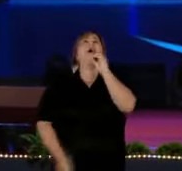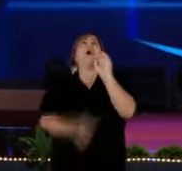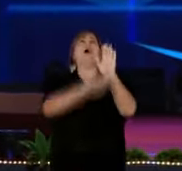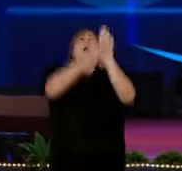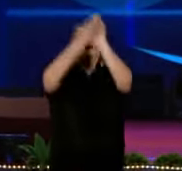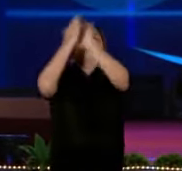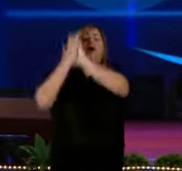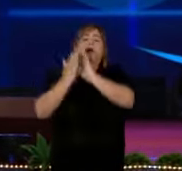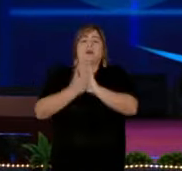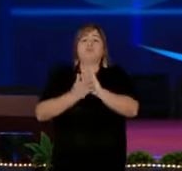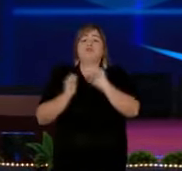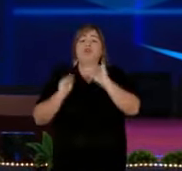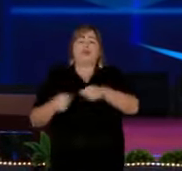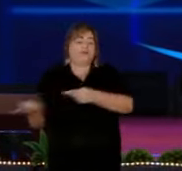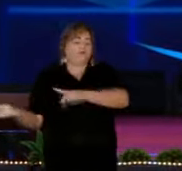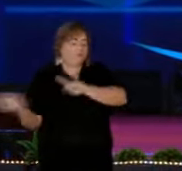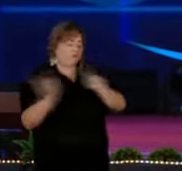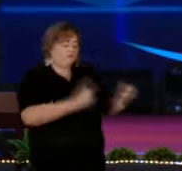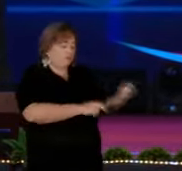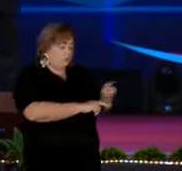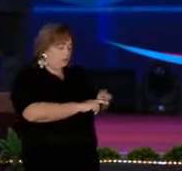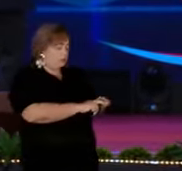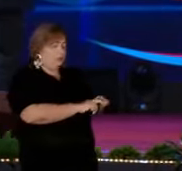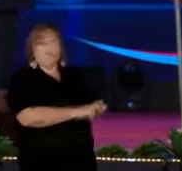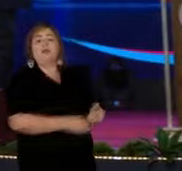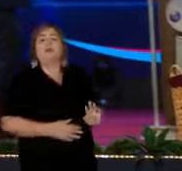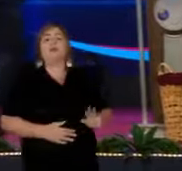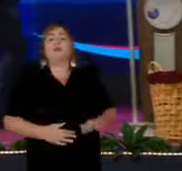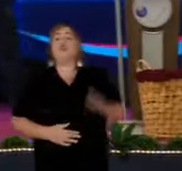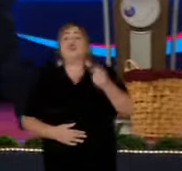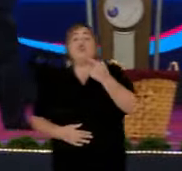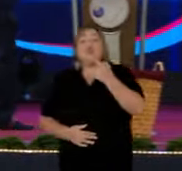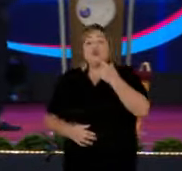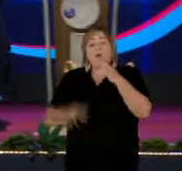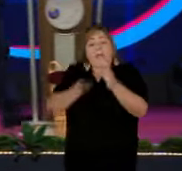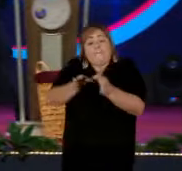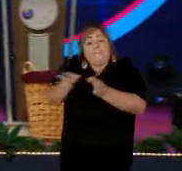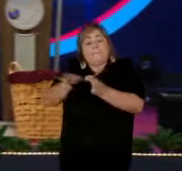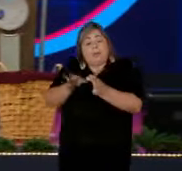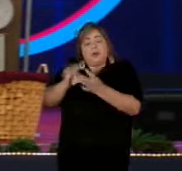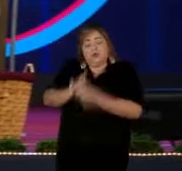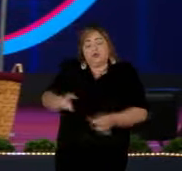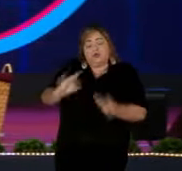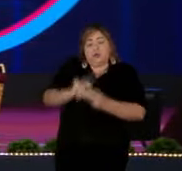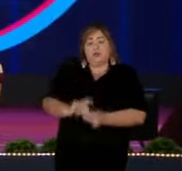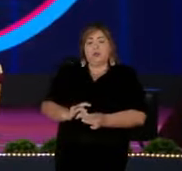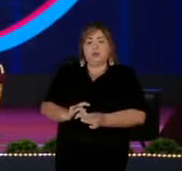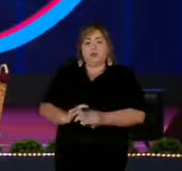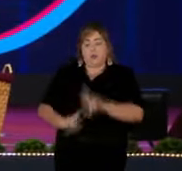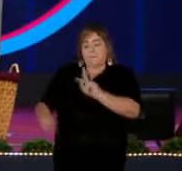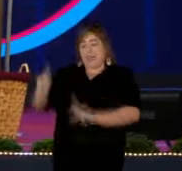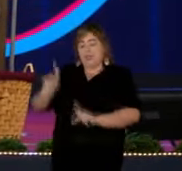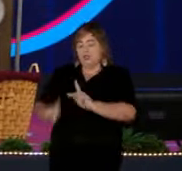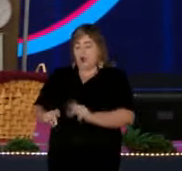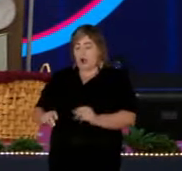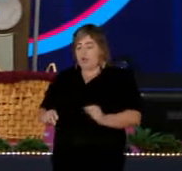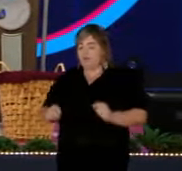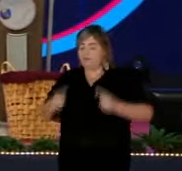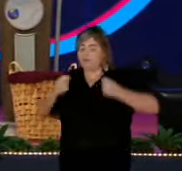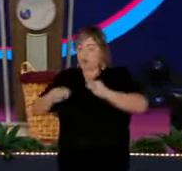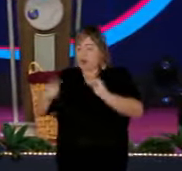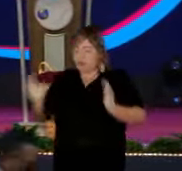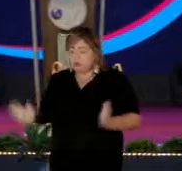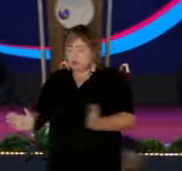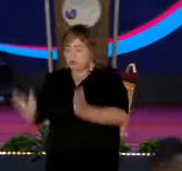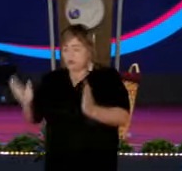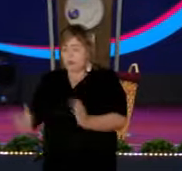asiento, Rafa. Yo le digo esta dinámica, hermano, porque hay gente que se esfuerzan, pero no son valientes. Y